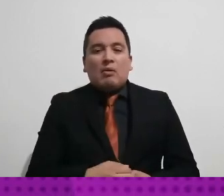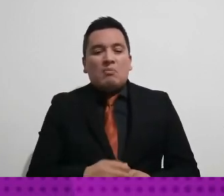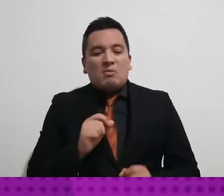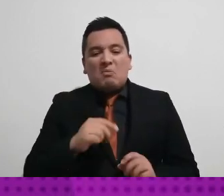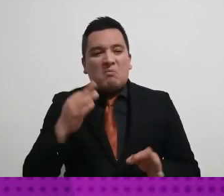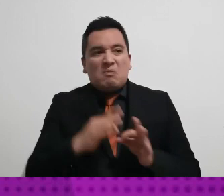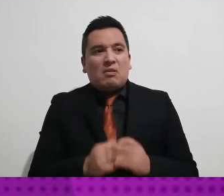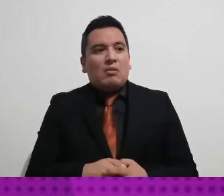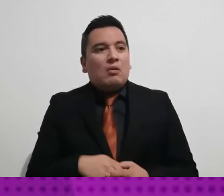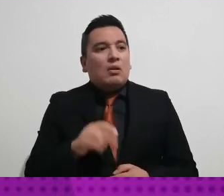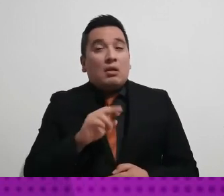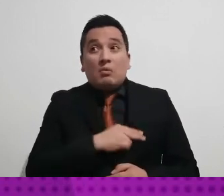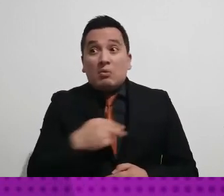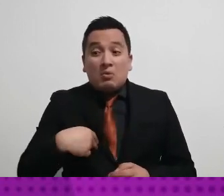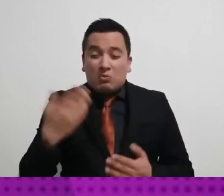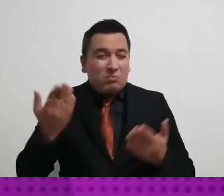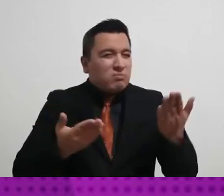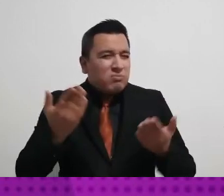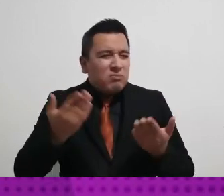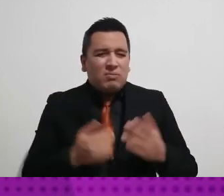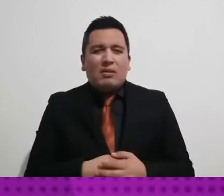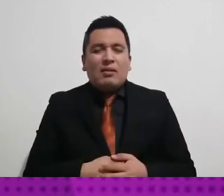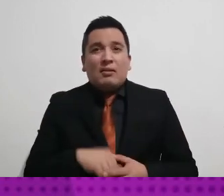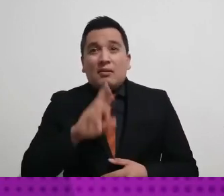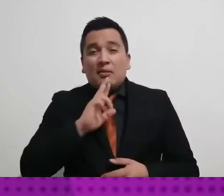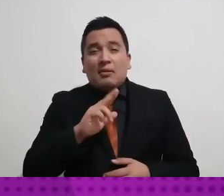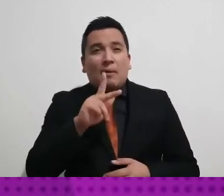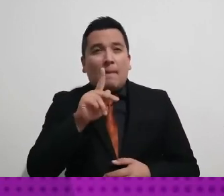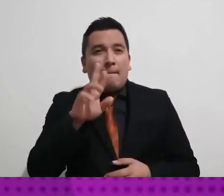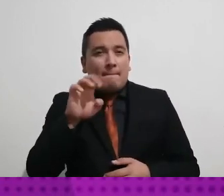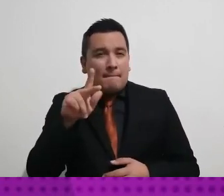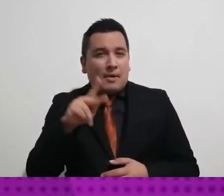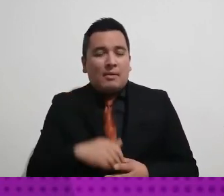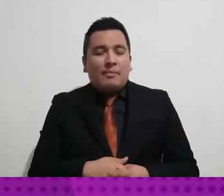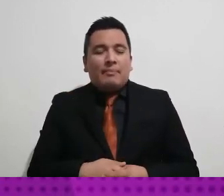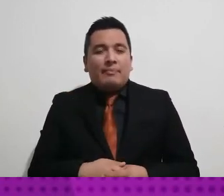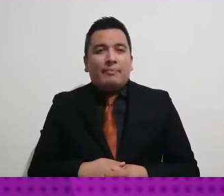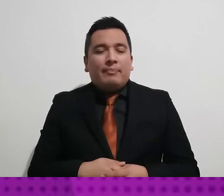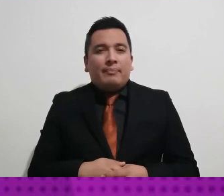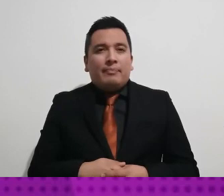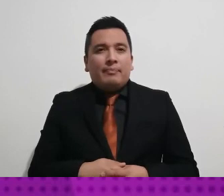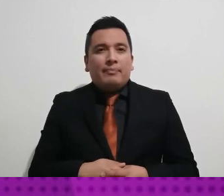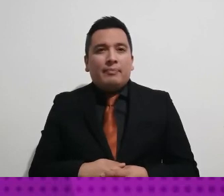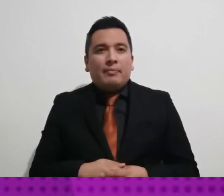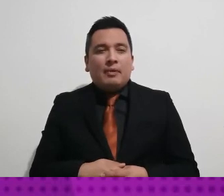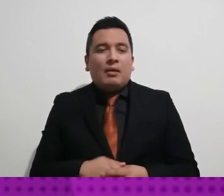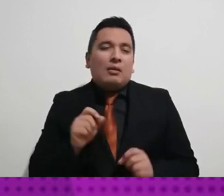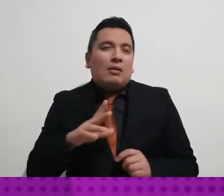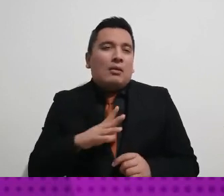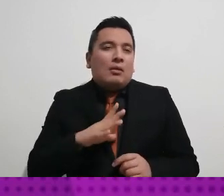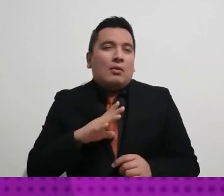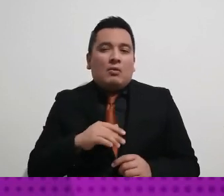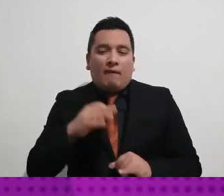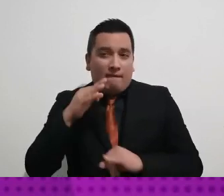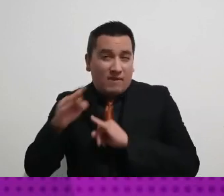muy rápidos y muy precisos. Si nosotros comparamos el resultado del programa de resultados electorales preliminares